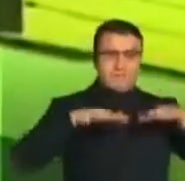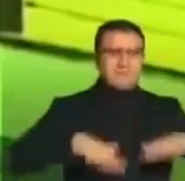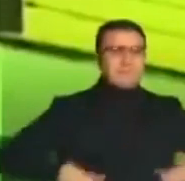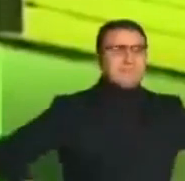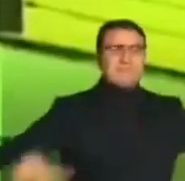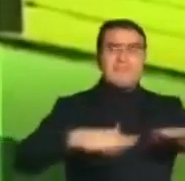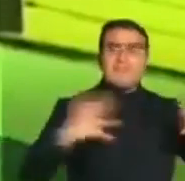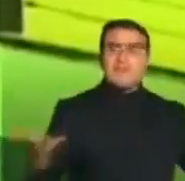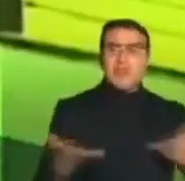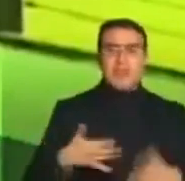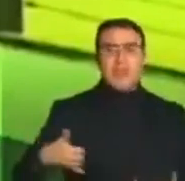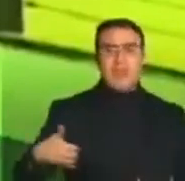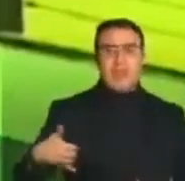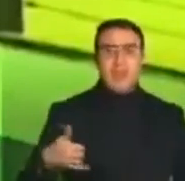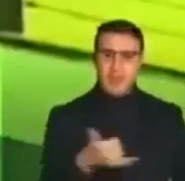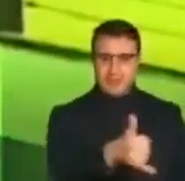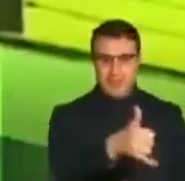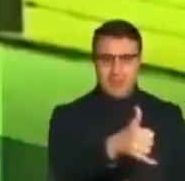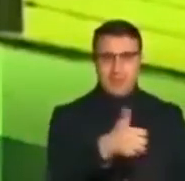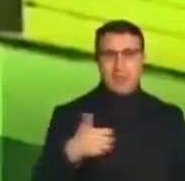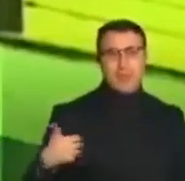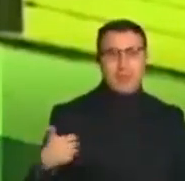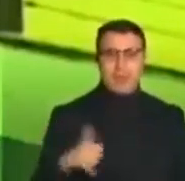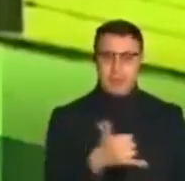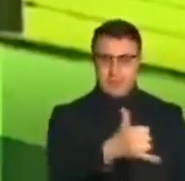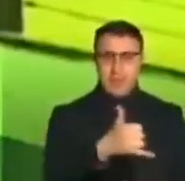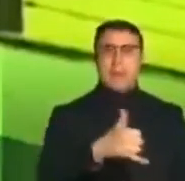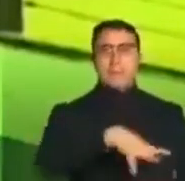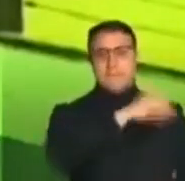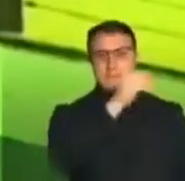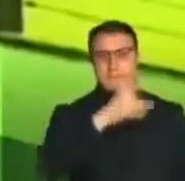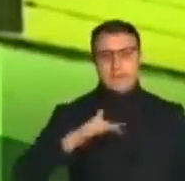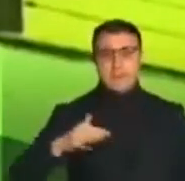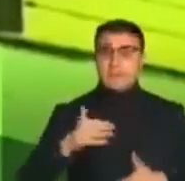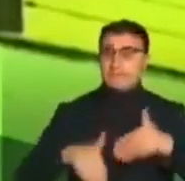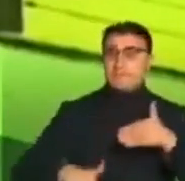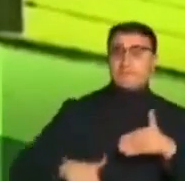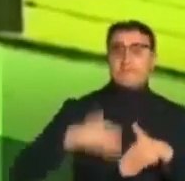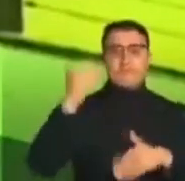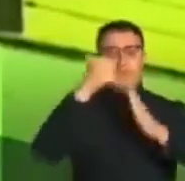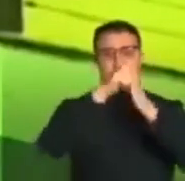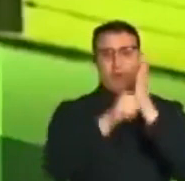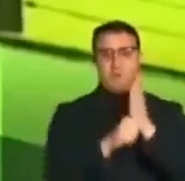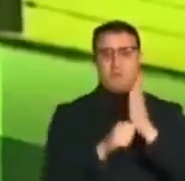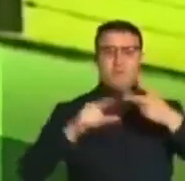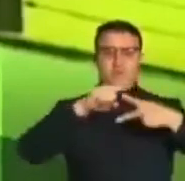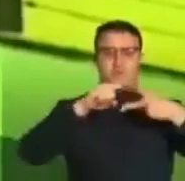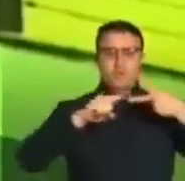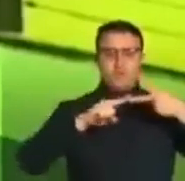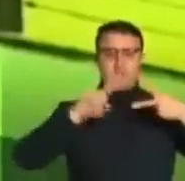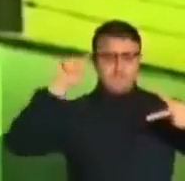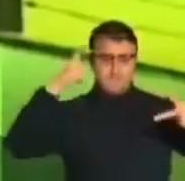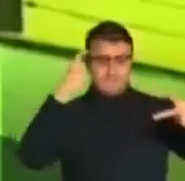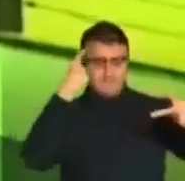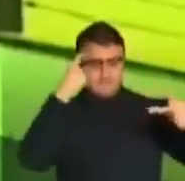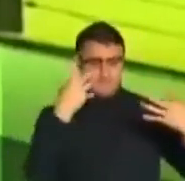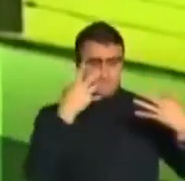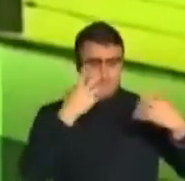dado inicio a dos programas fundamentales del gobierno nacional